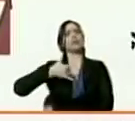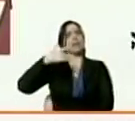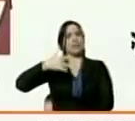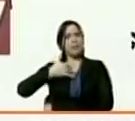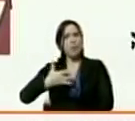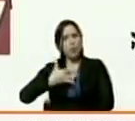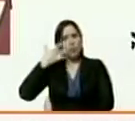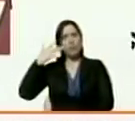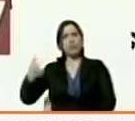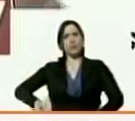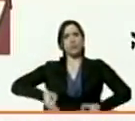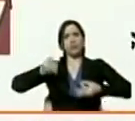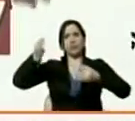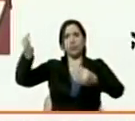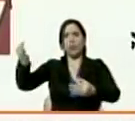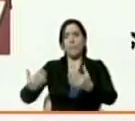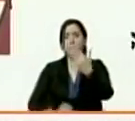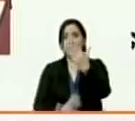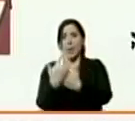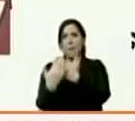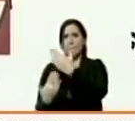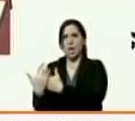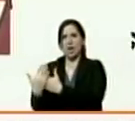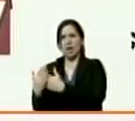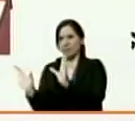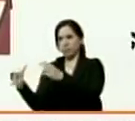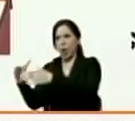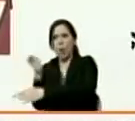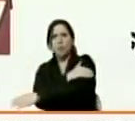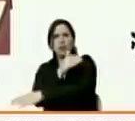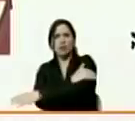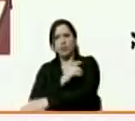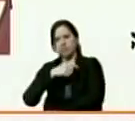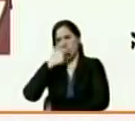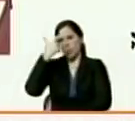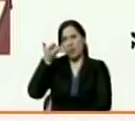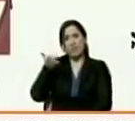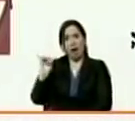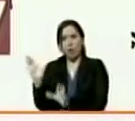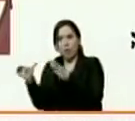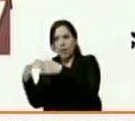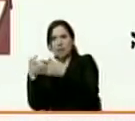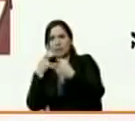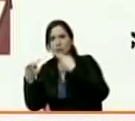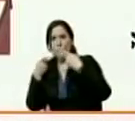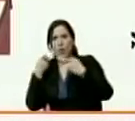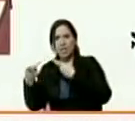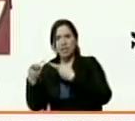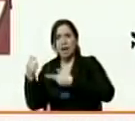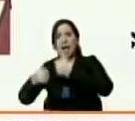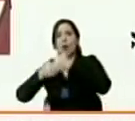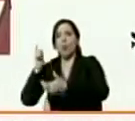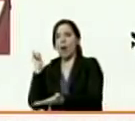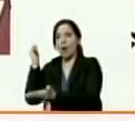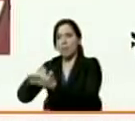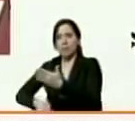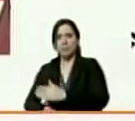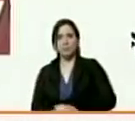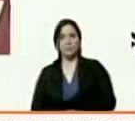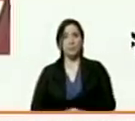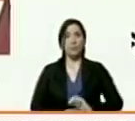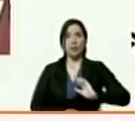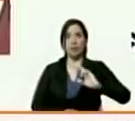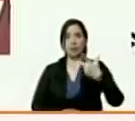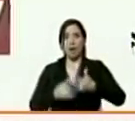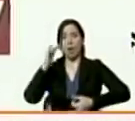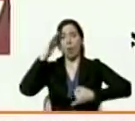así. Ellos sienten vergüenza por la organización política en la cual militan. Gracias, Susire. La tercera